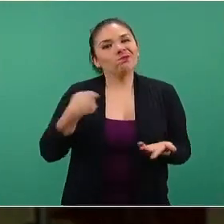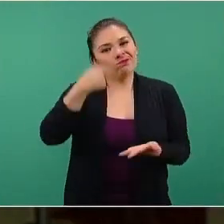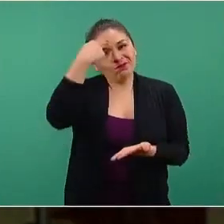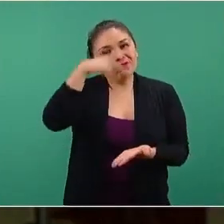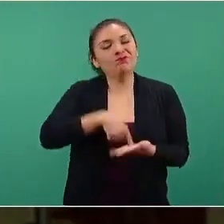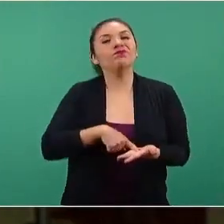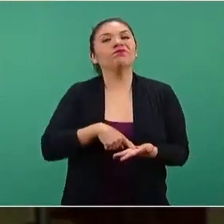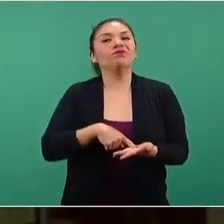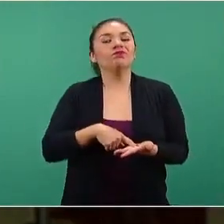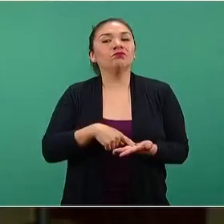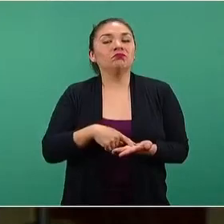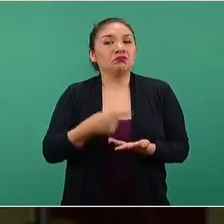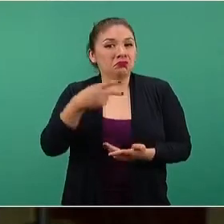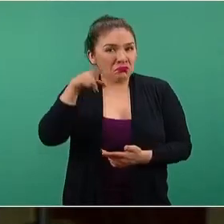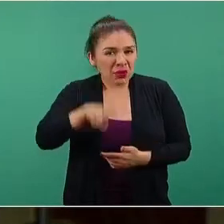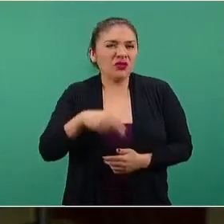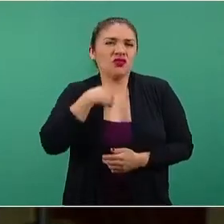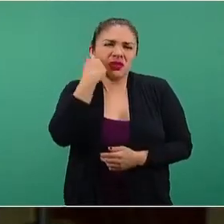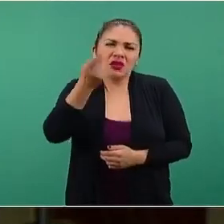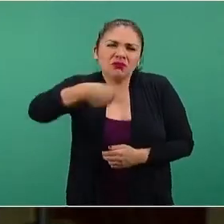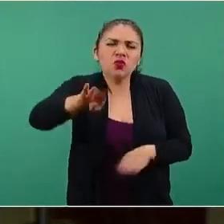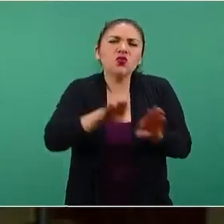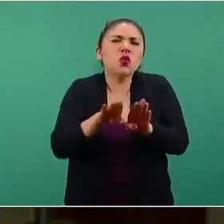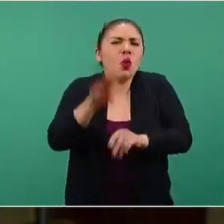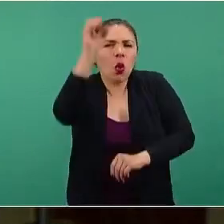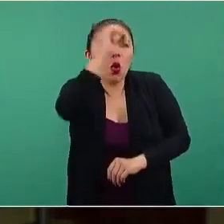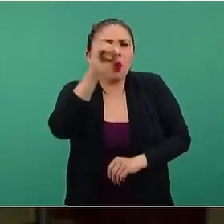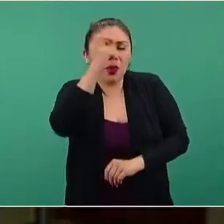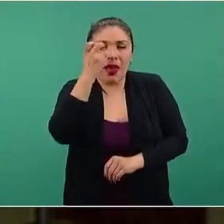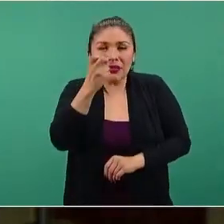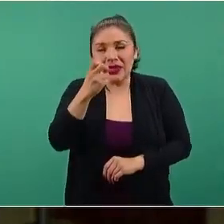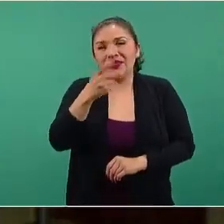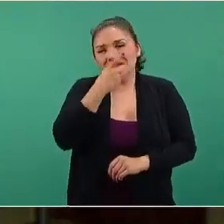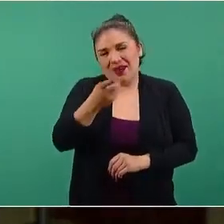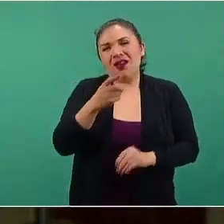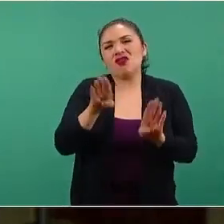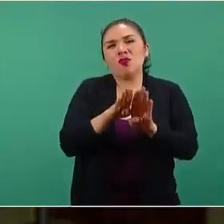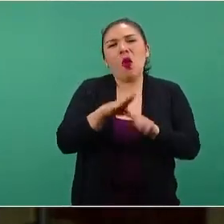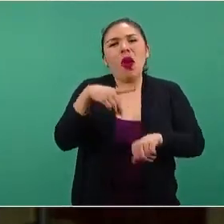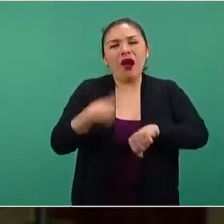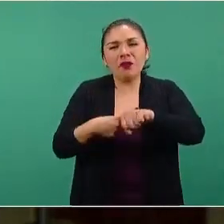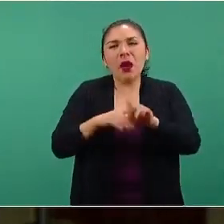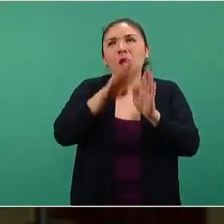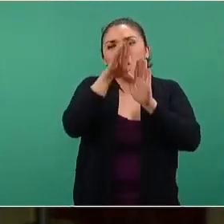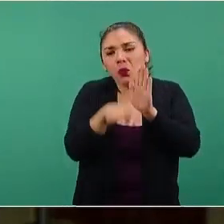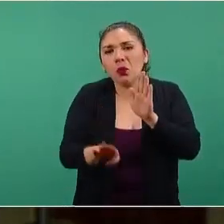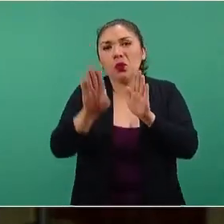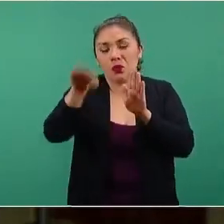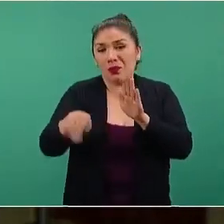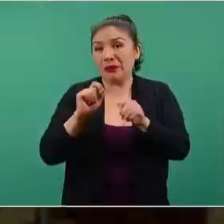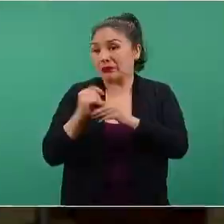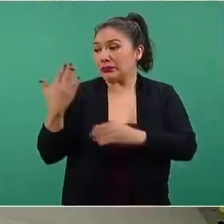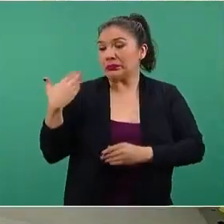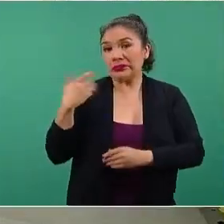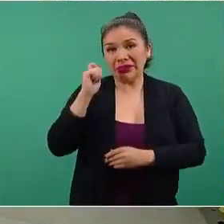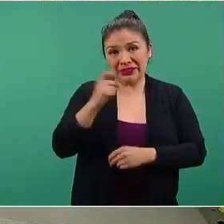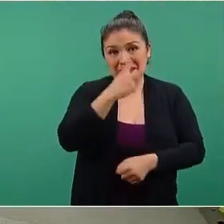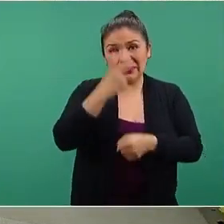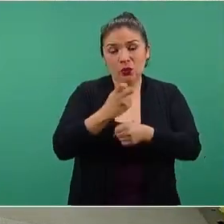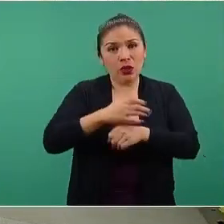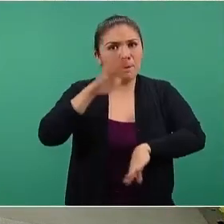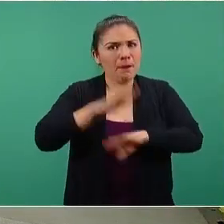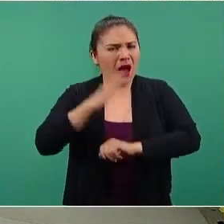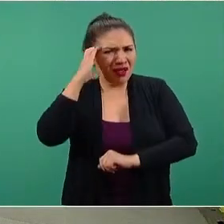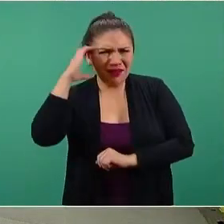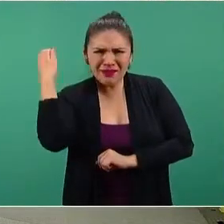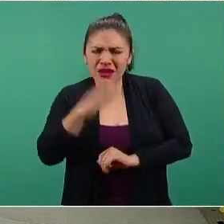que sí me gustaría un comentario sobre este comportamiento de la epidemia. La segunda ola, que es la que acabamos de pasar, fue tan